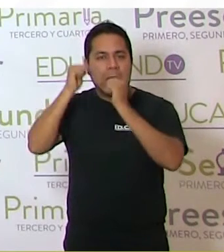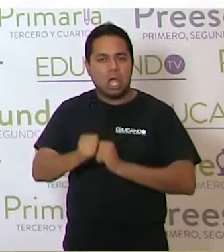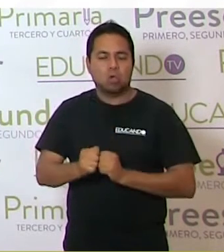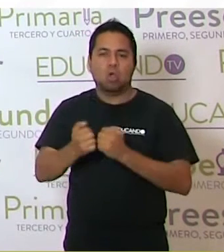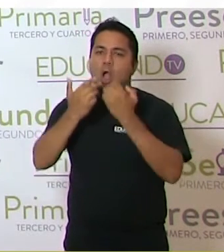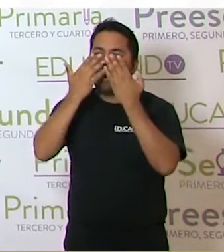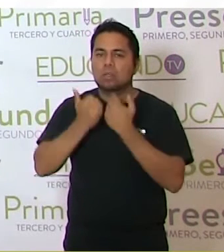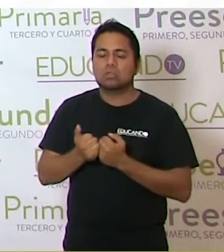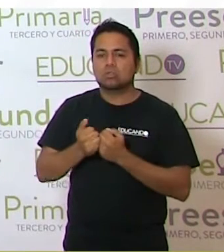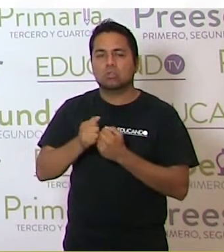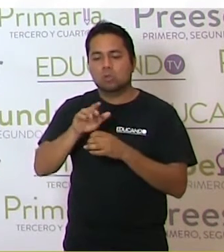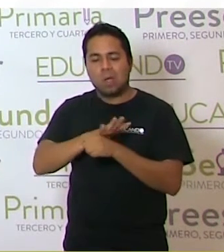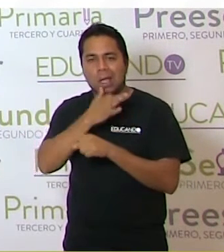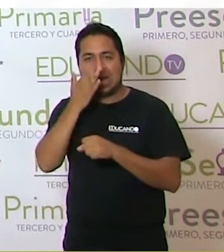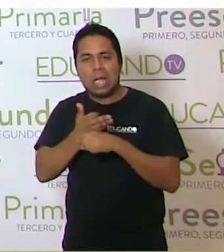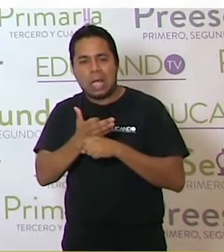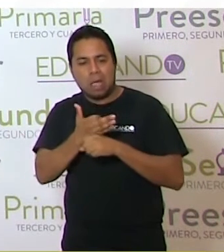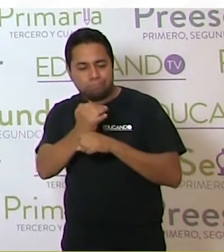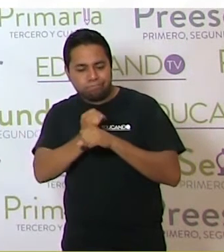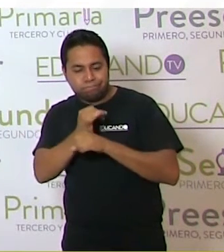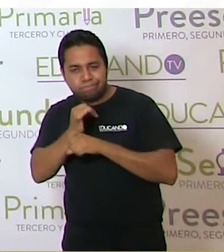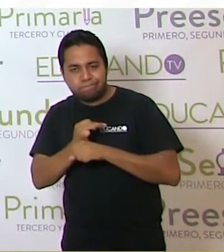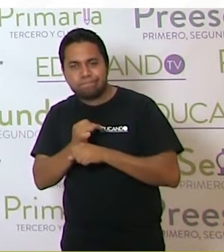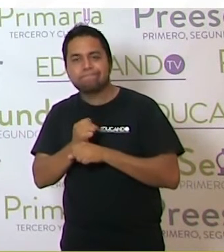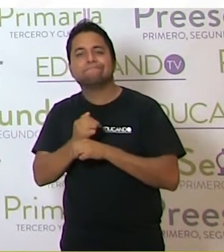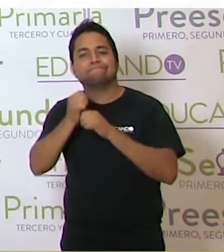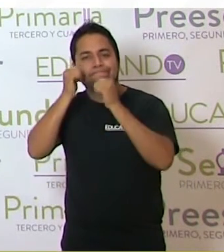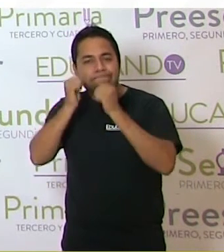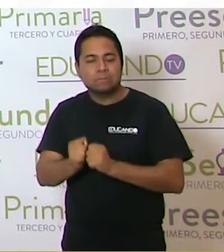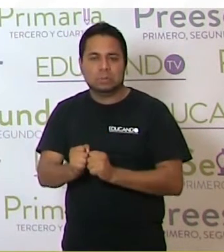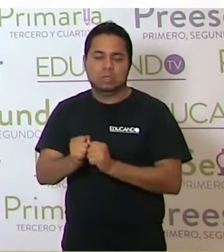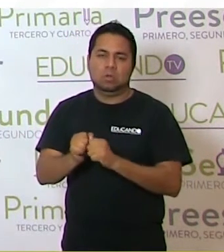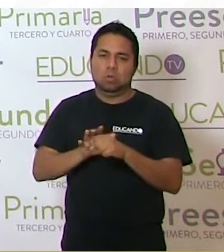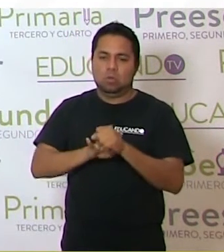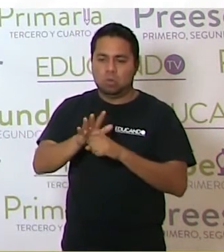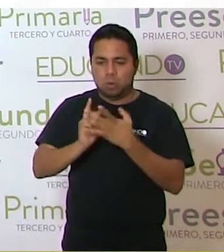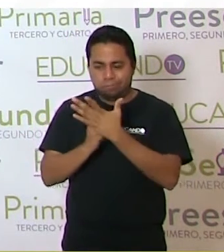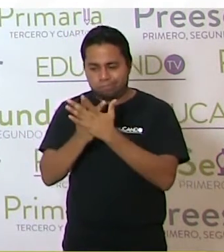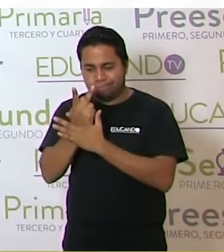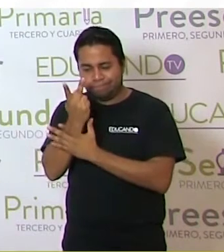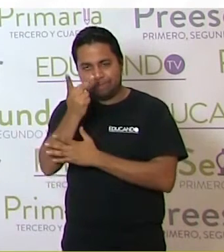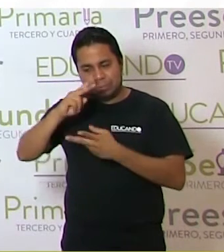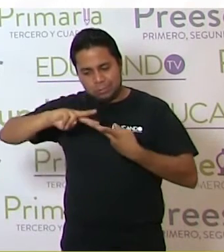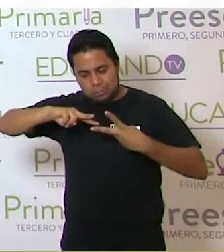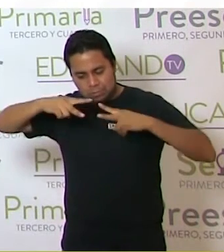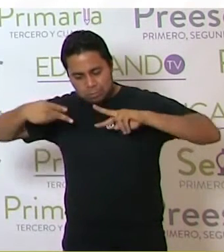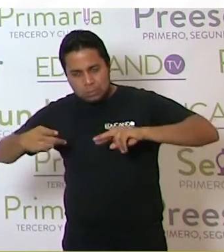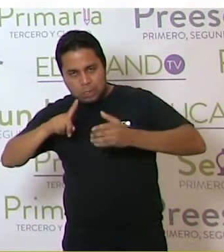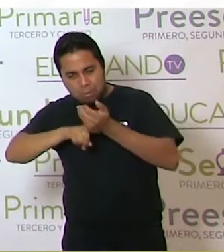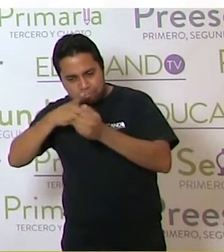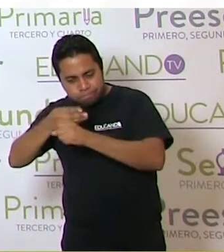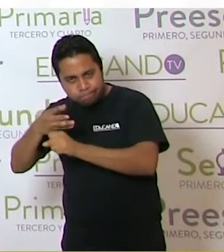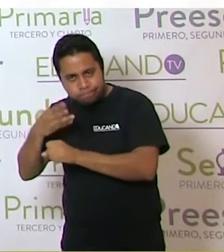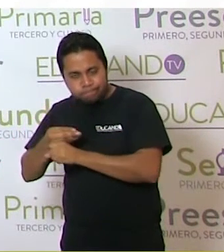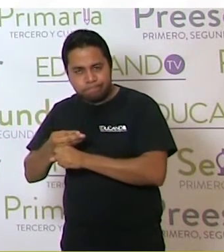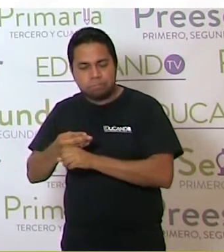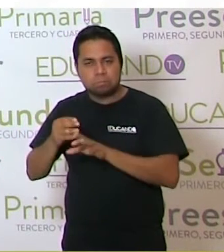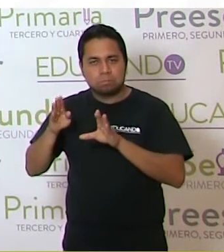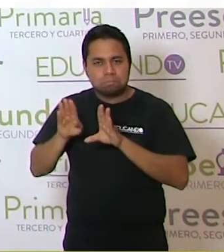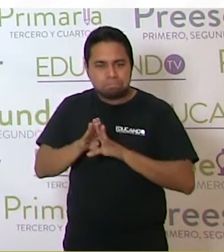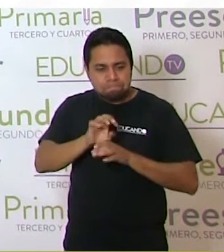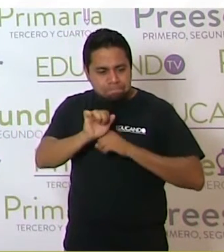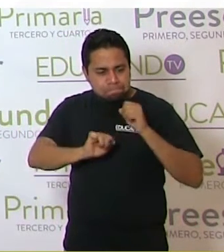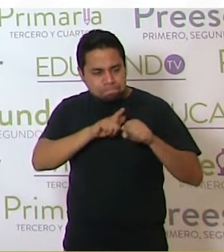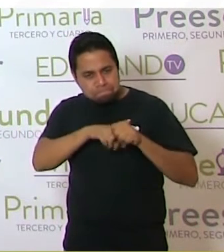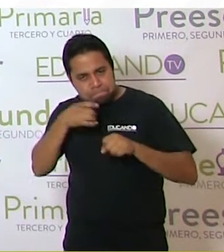suficientes estudios que prueban que son seguros los cultivos transgénicos y que no dañan especies